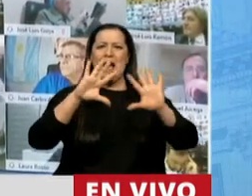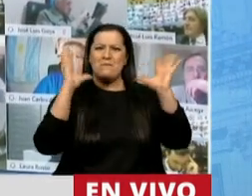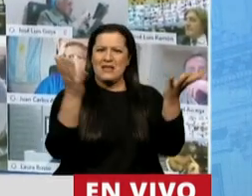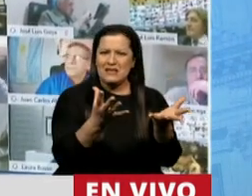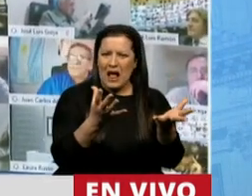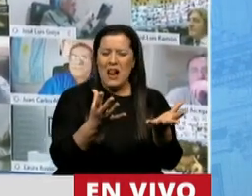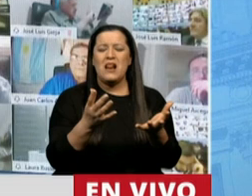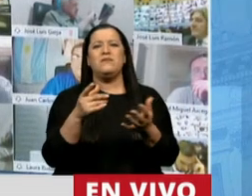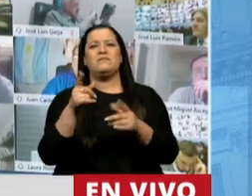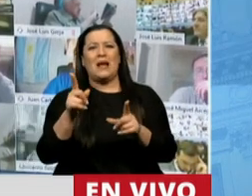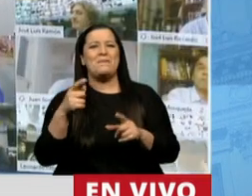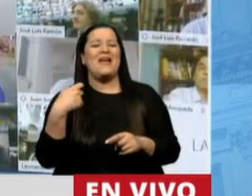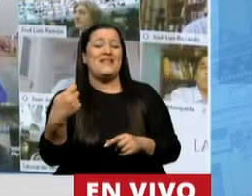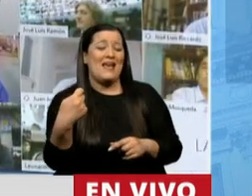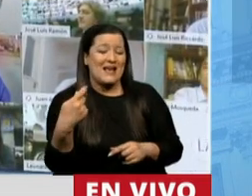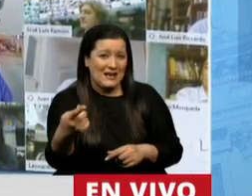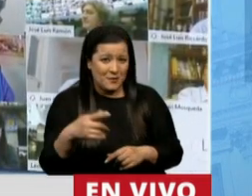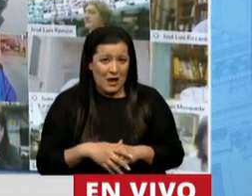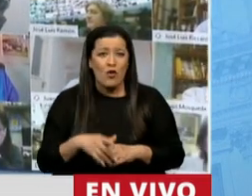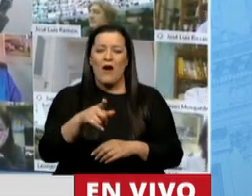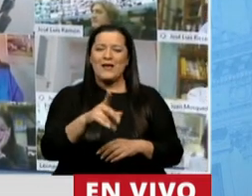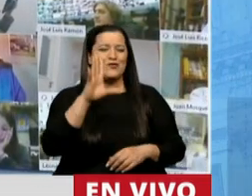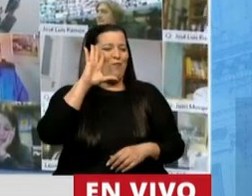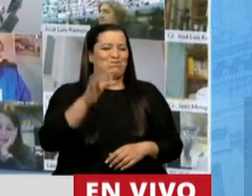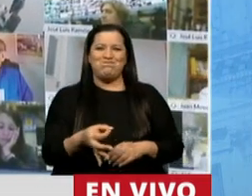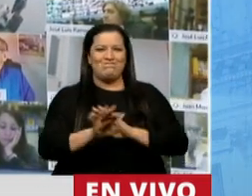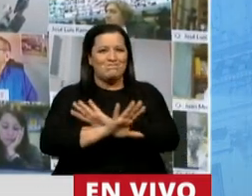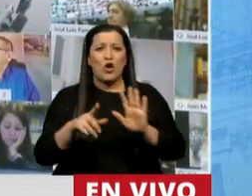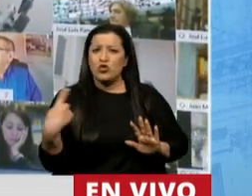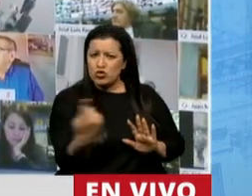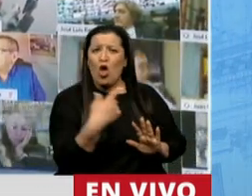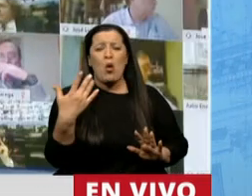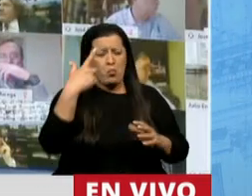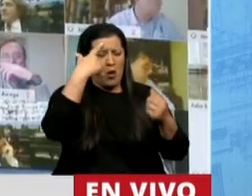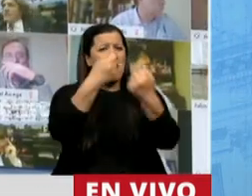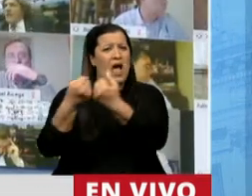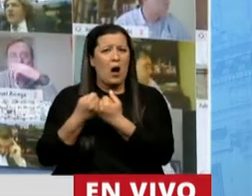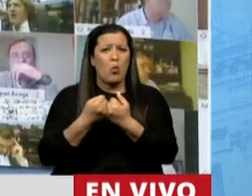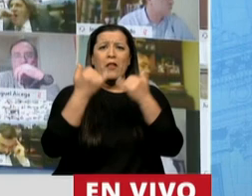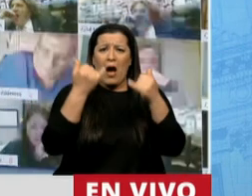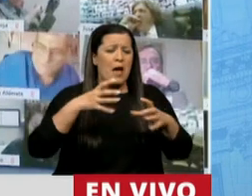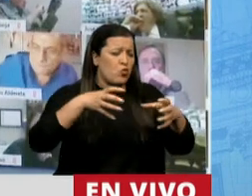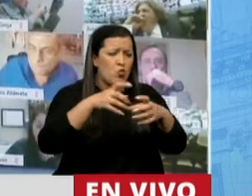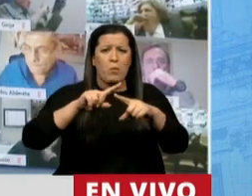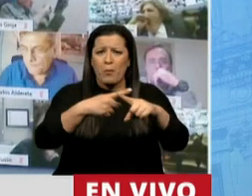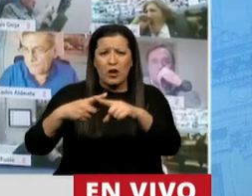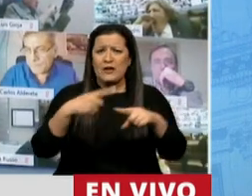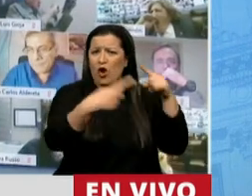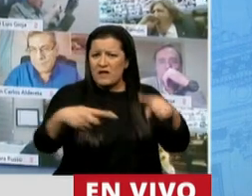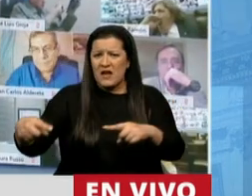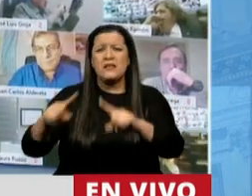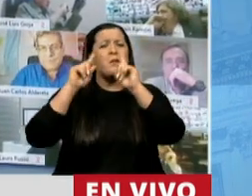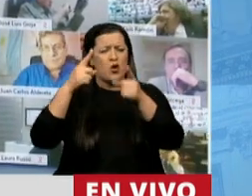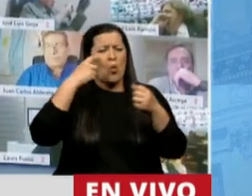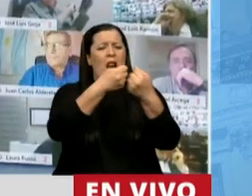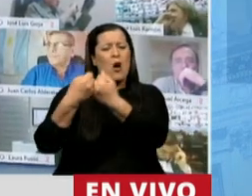como en este punto Creo que este demuestra que en democracia nos podemos poner de acuerdo a pesar de nuestras divergencias Así que en ese